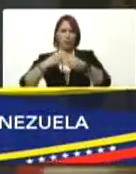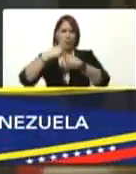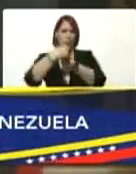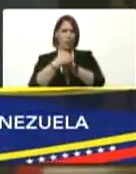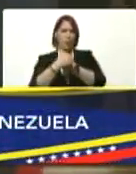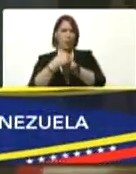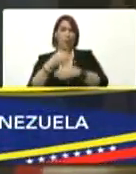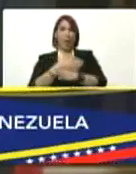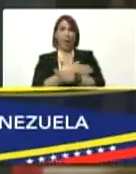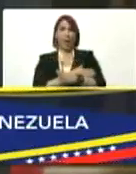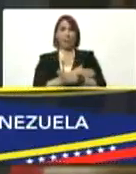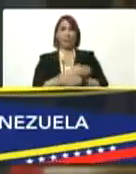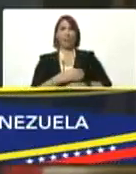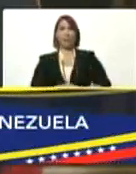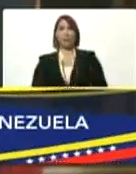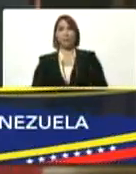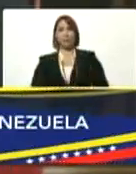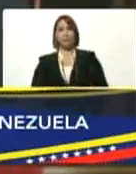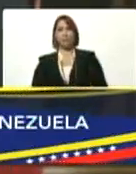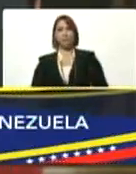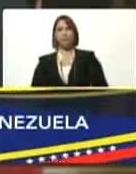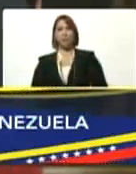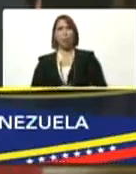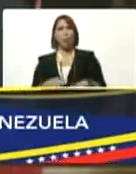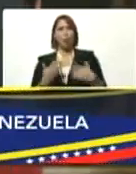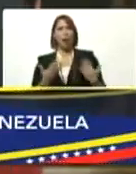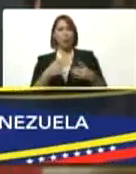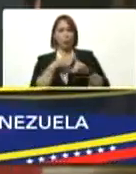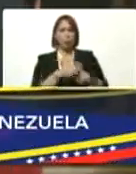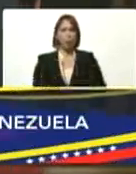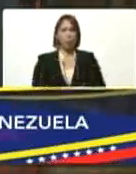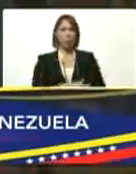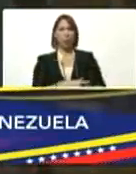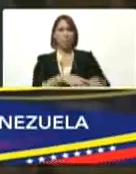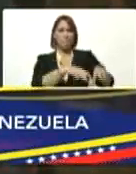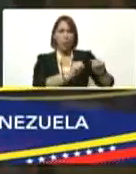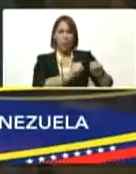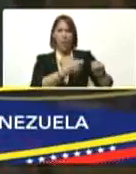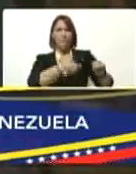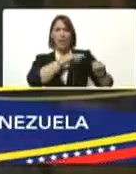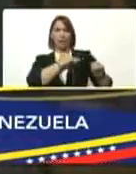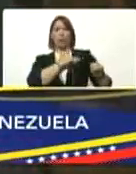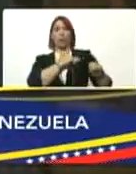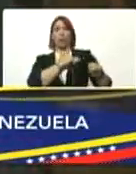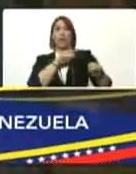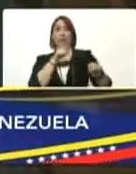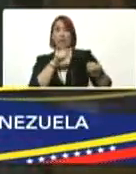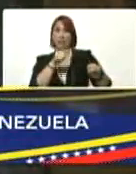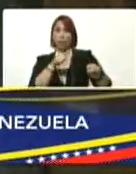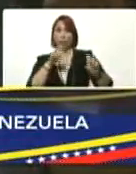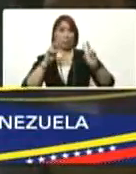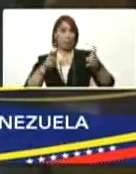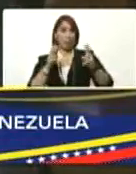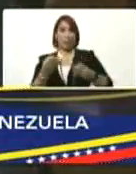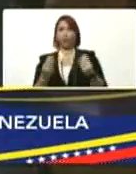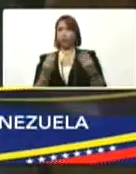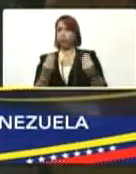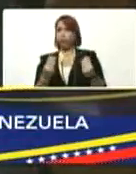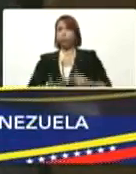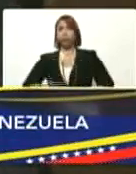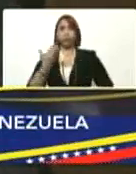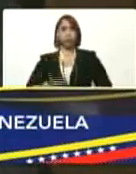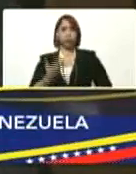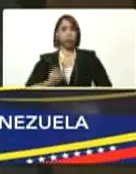antes colonias españolas, son conceptos fundacionales muy arraigados en nuestra historia de